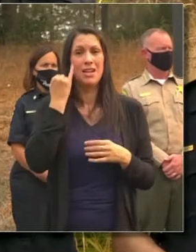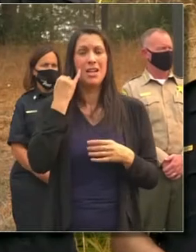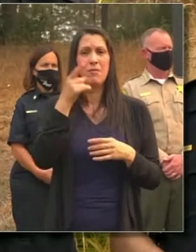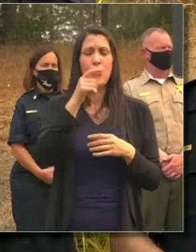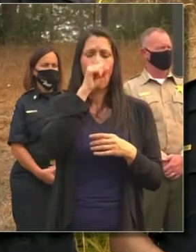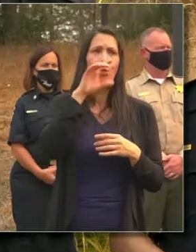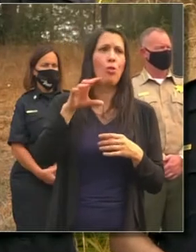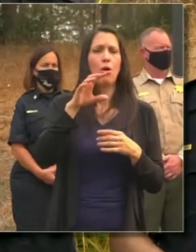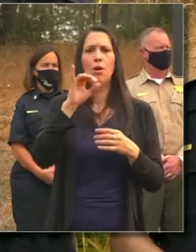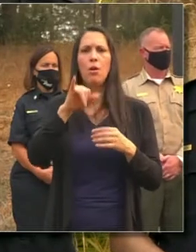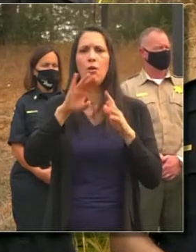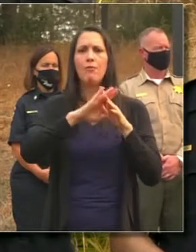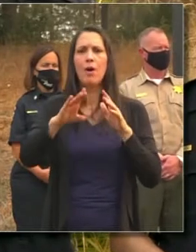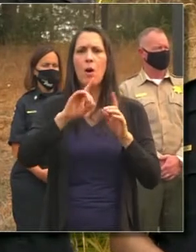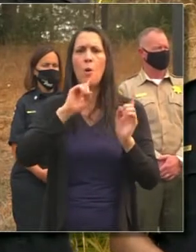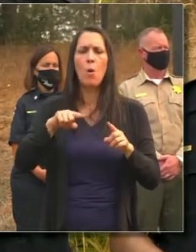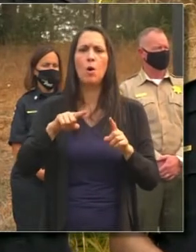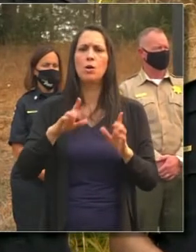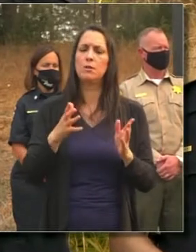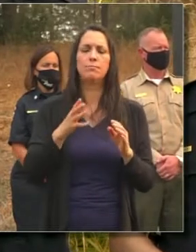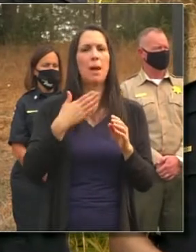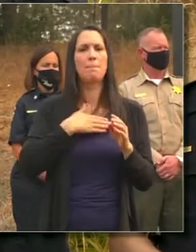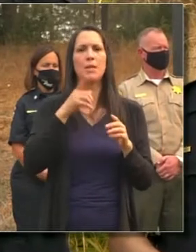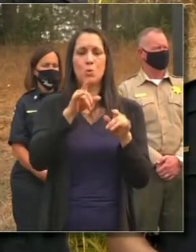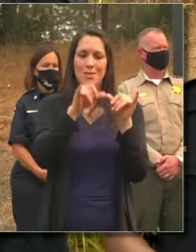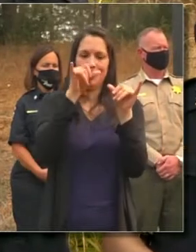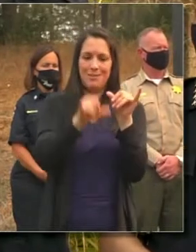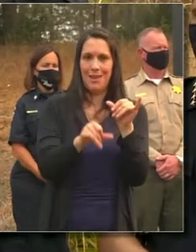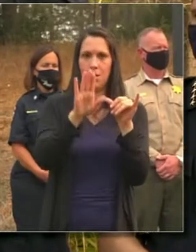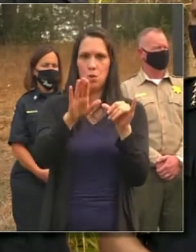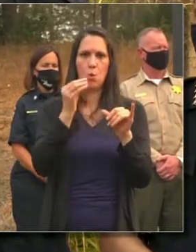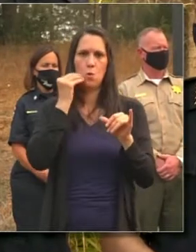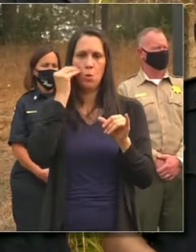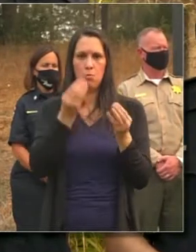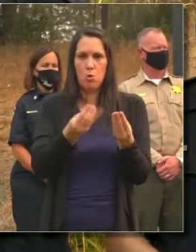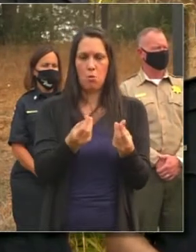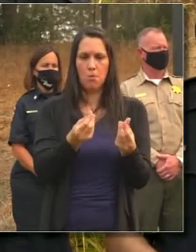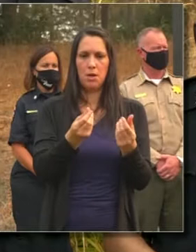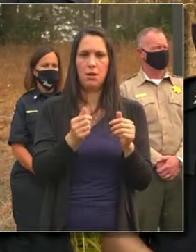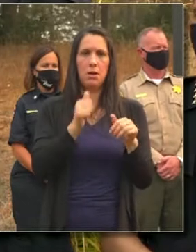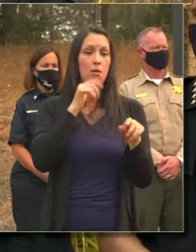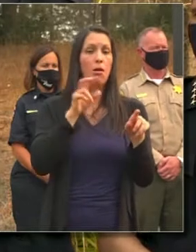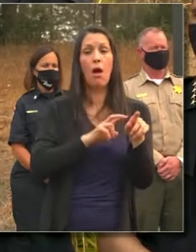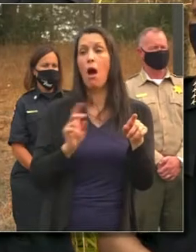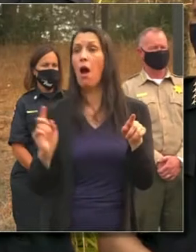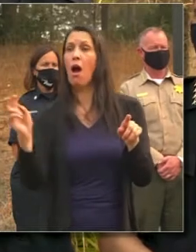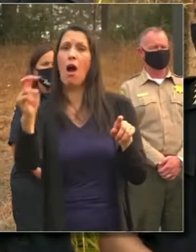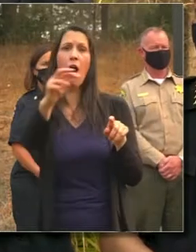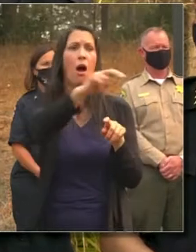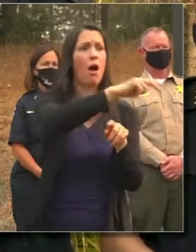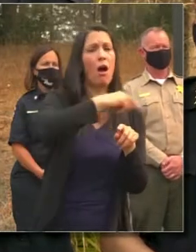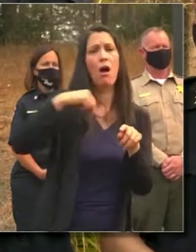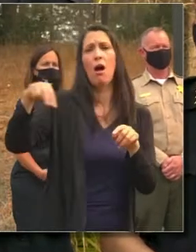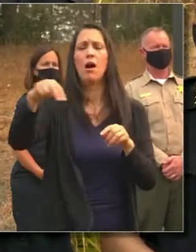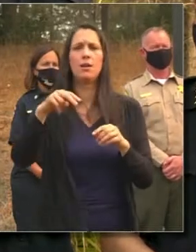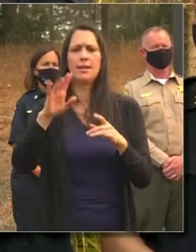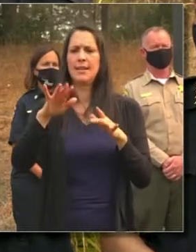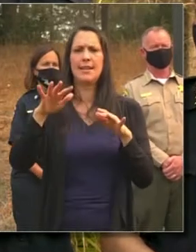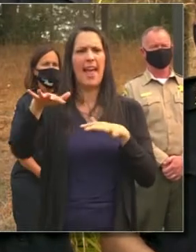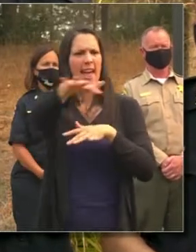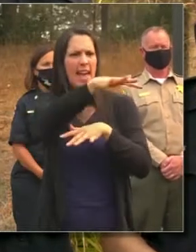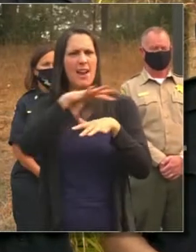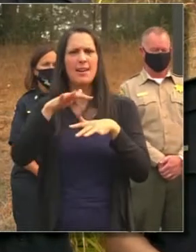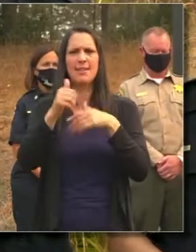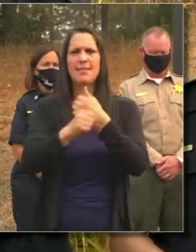estas órdenes por favor si puede manténgase en su propia propiedad no se mueve de un lado a otro las áreas son peligrosas